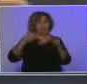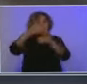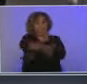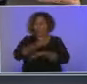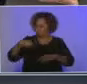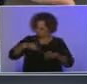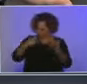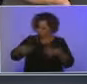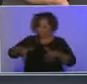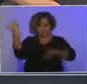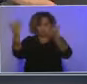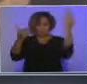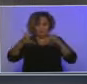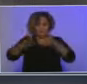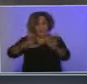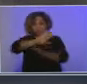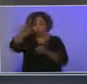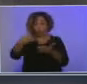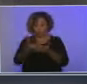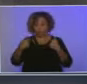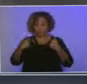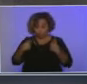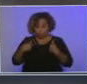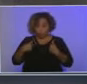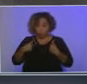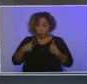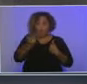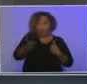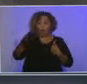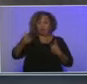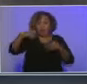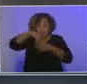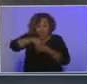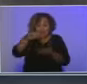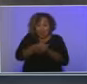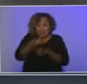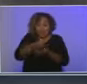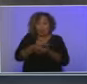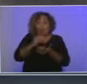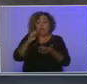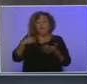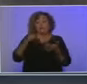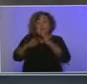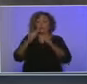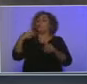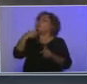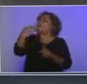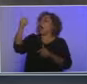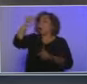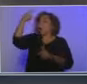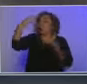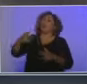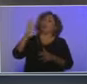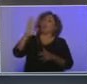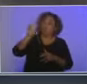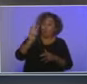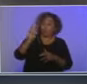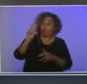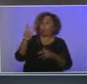todas las carreteras estatales y municipales y tuvimos que obviamente hacerlo con recurso municipal cuando había un contrato. Nuestra petición a la gobernadora es que desde